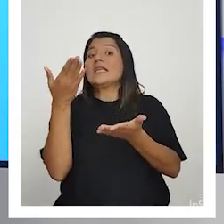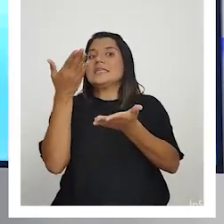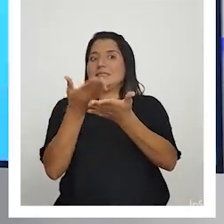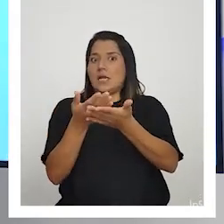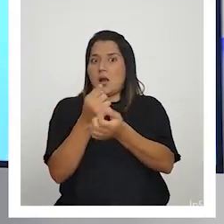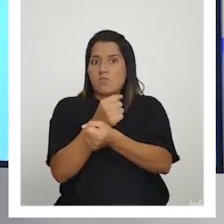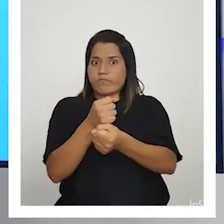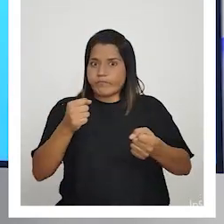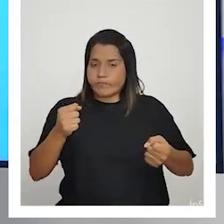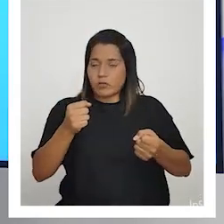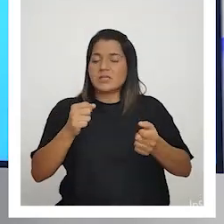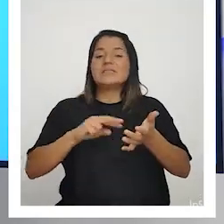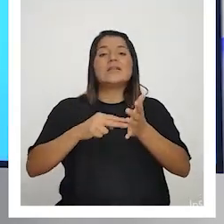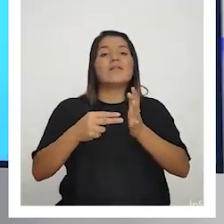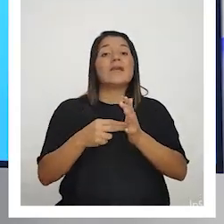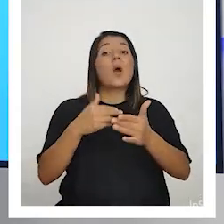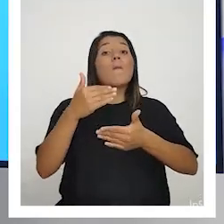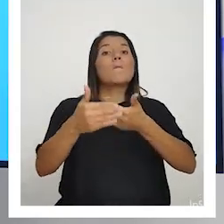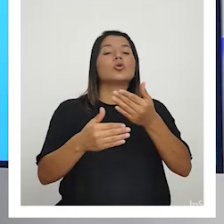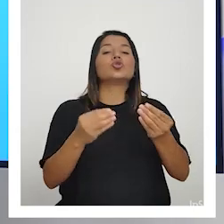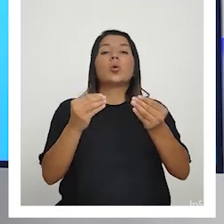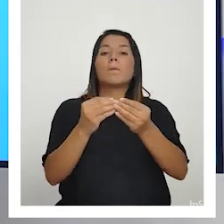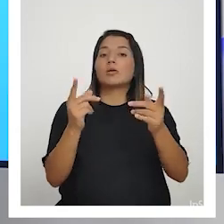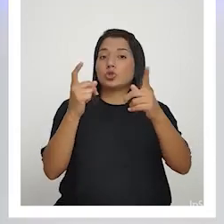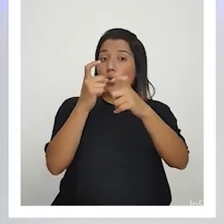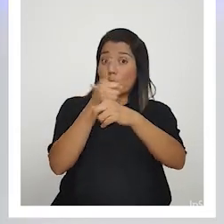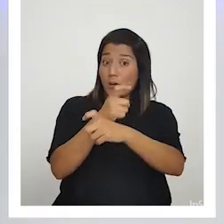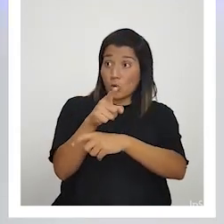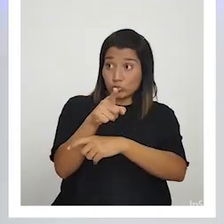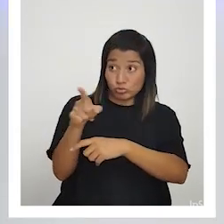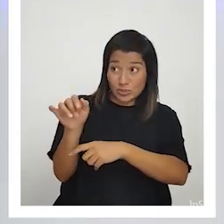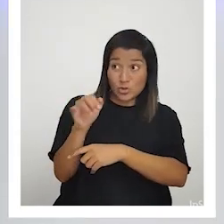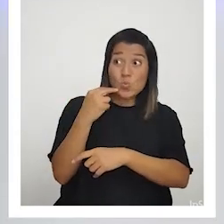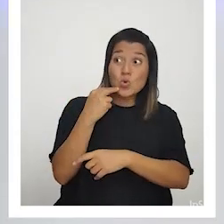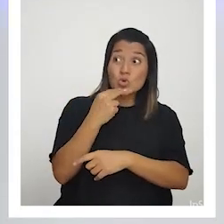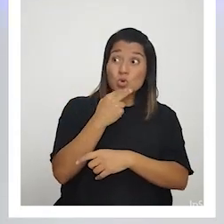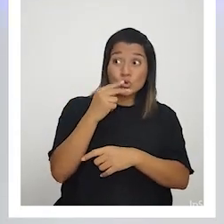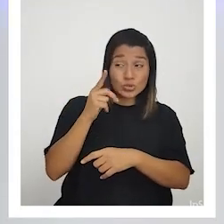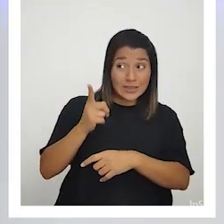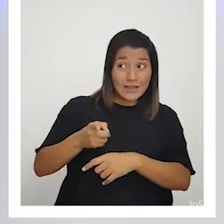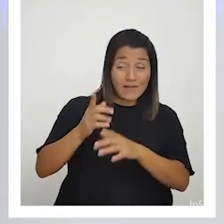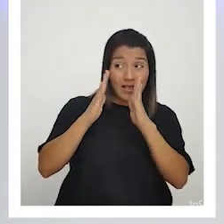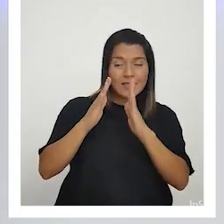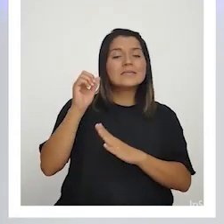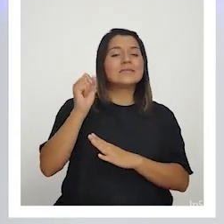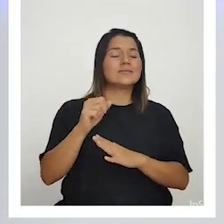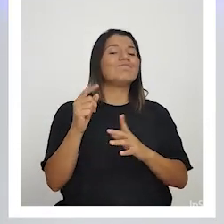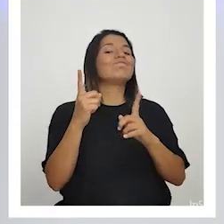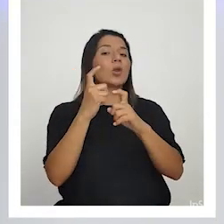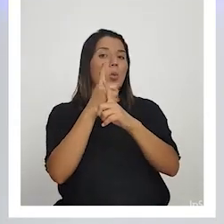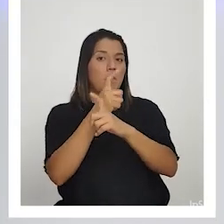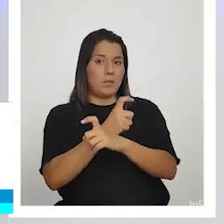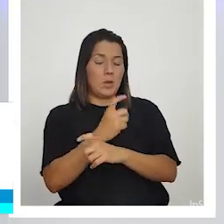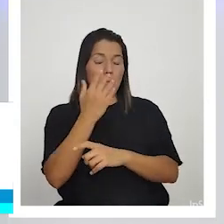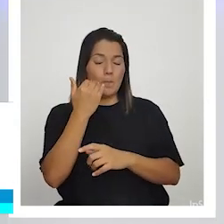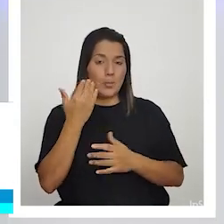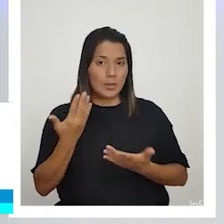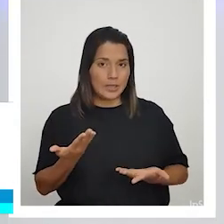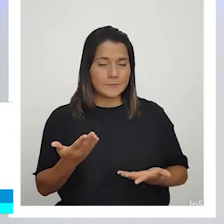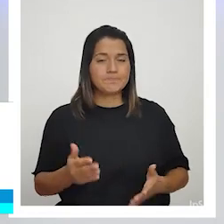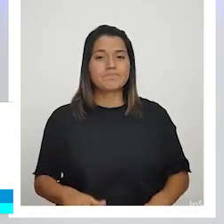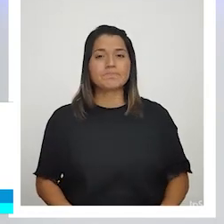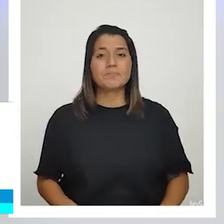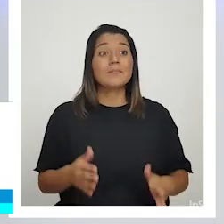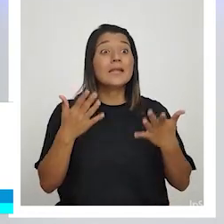que ustedes como nutricionistas trabajan. Sí, sí es complejo porque ya hay un cambio de